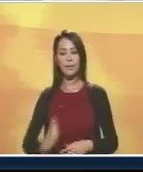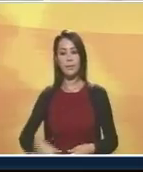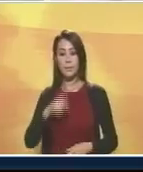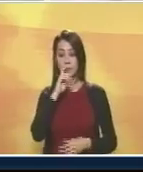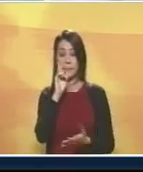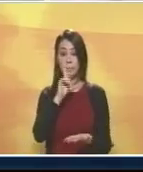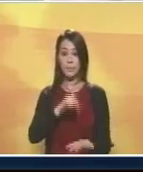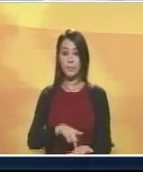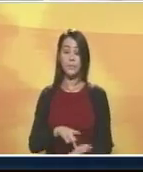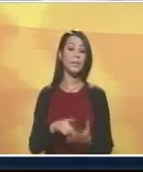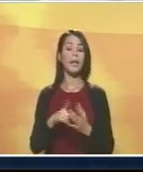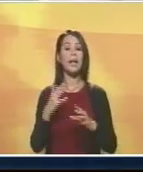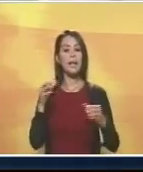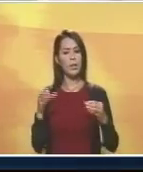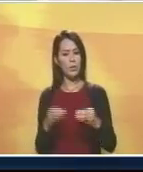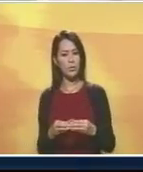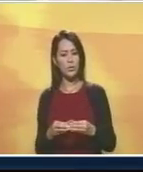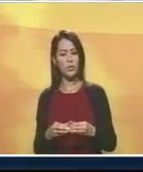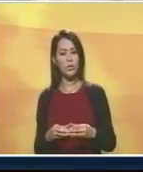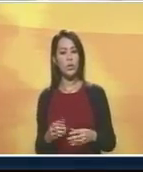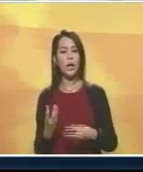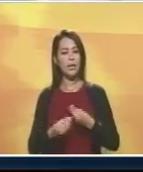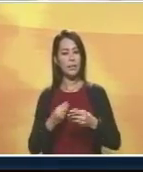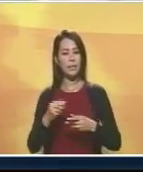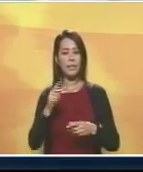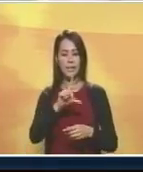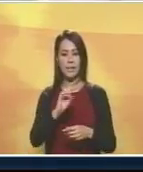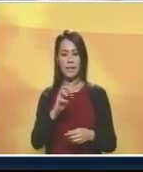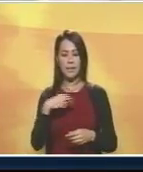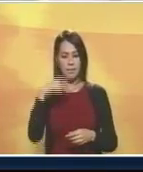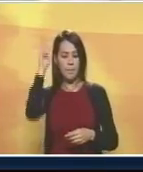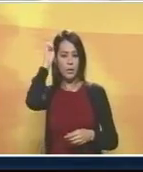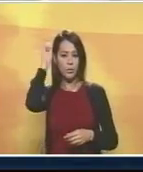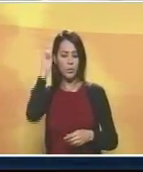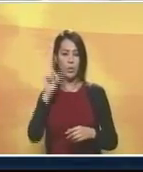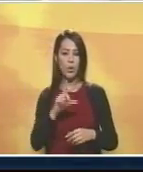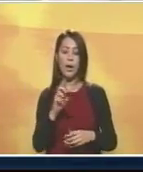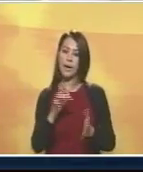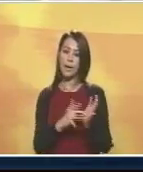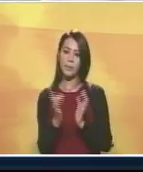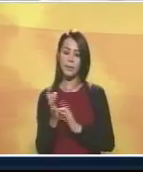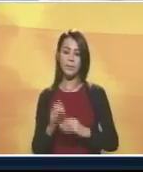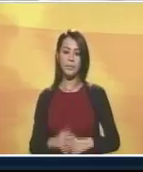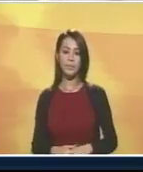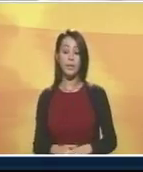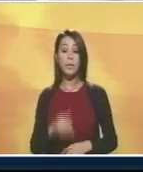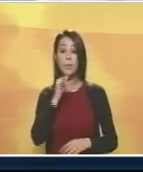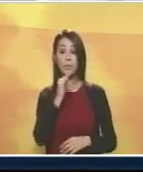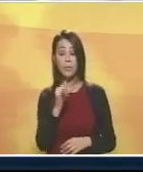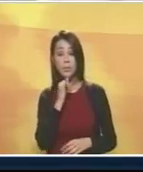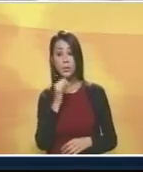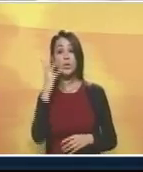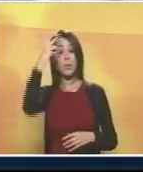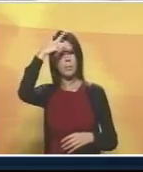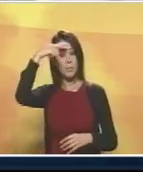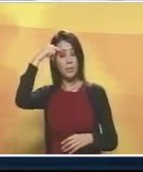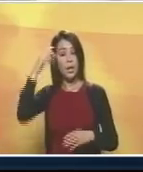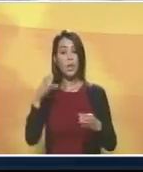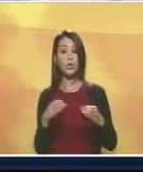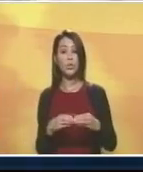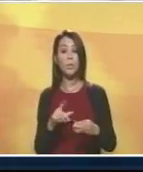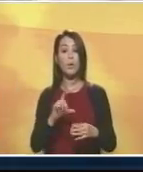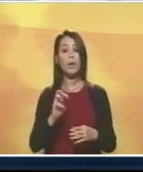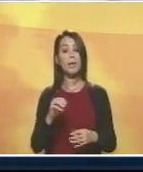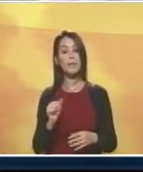participar en la Cumbre de las Américas a realizarse en Lima en el mes de abril. Denunció que por orden del presidente de Estados Unidos, Donald Trump, el Grupo de Lima,